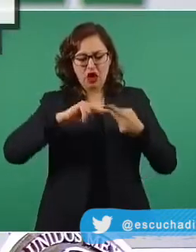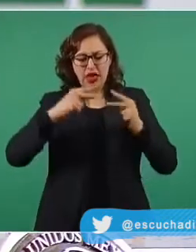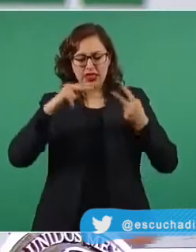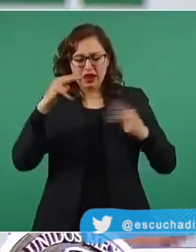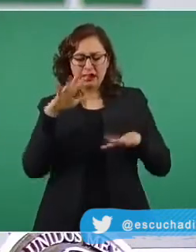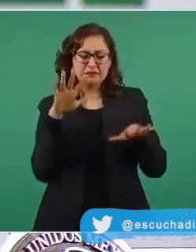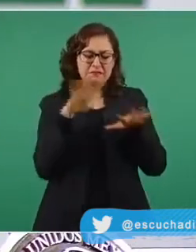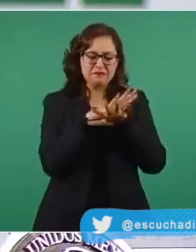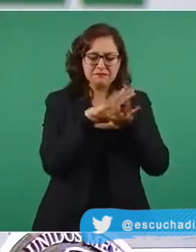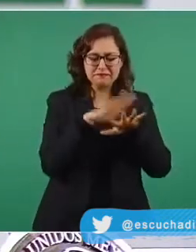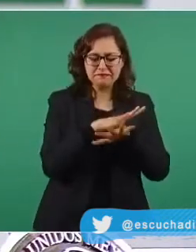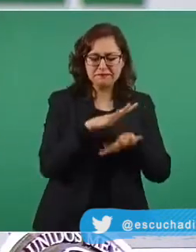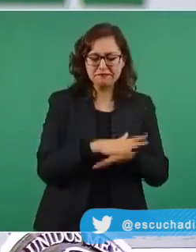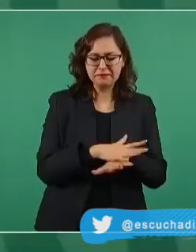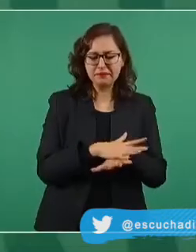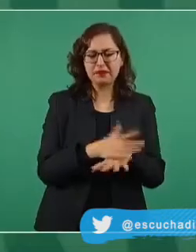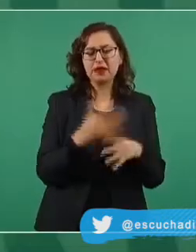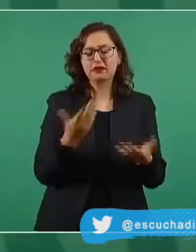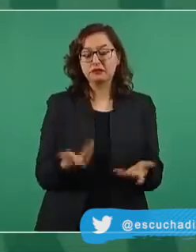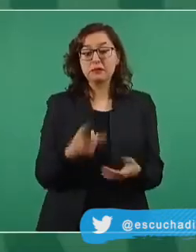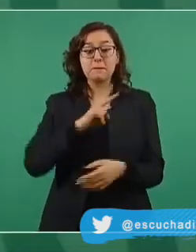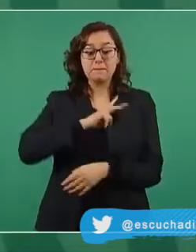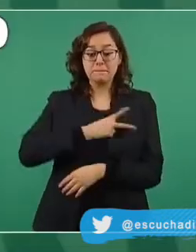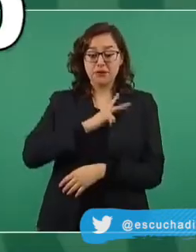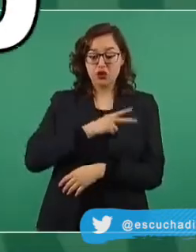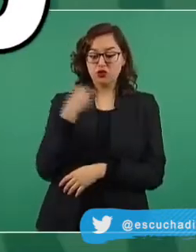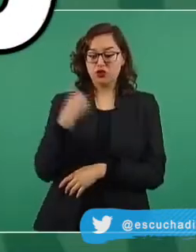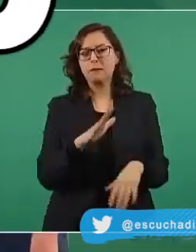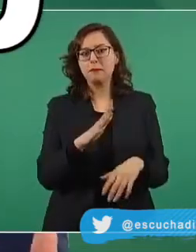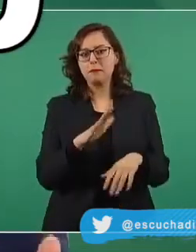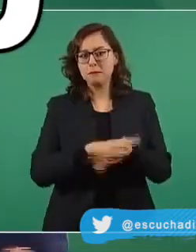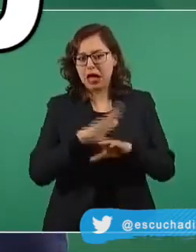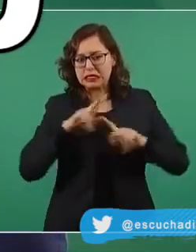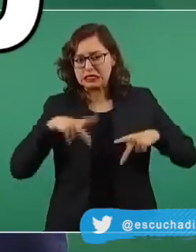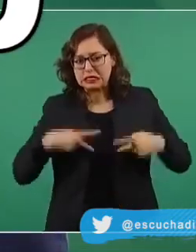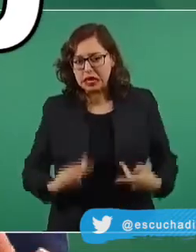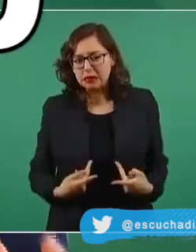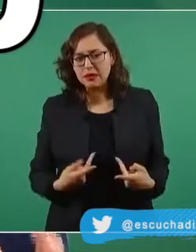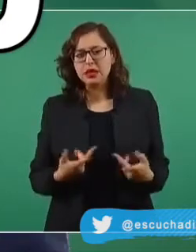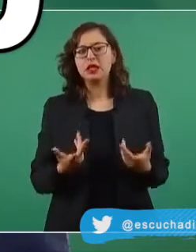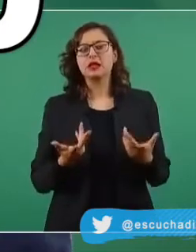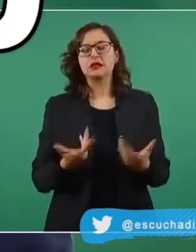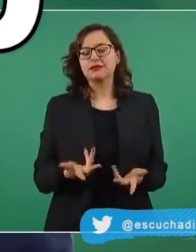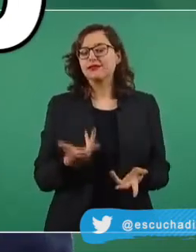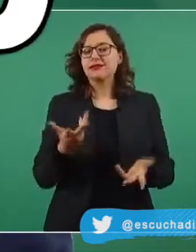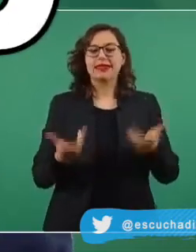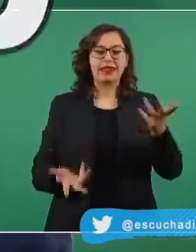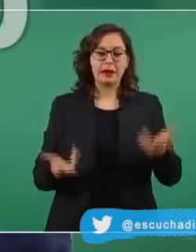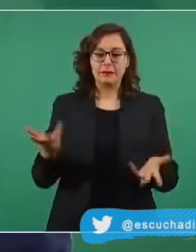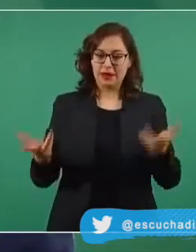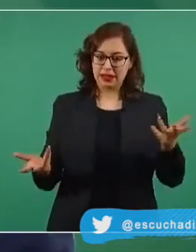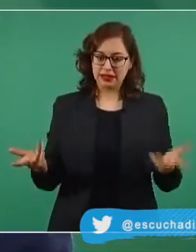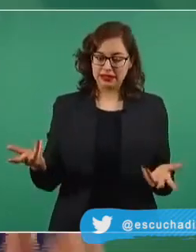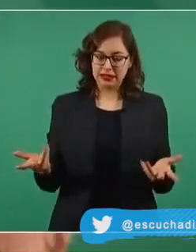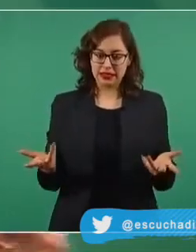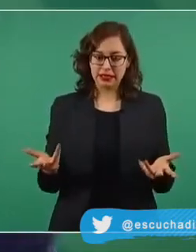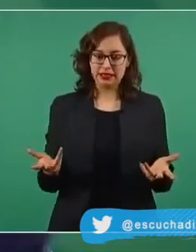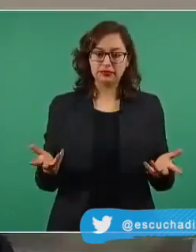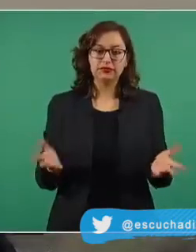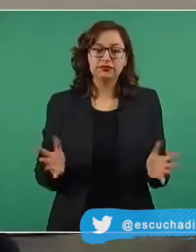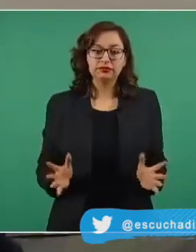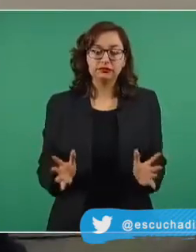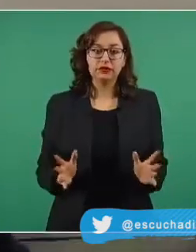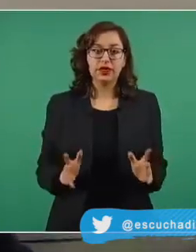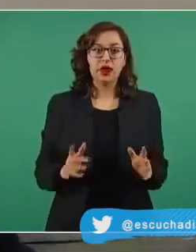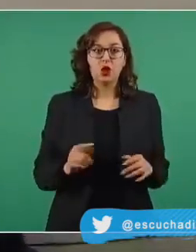casos de COVID-19 en todo el país, y a nivel nacional hay 16.220 casos activos,